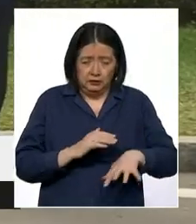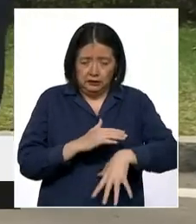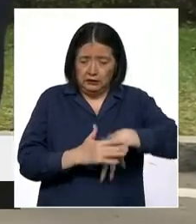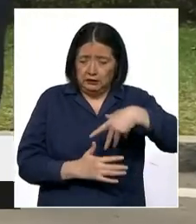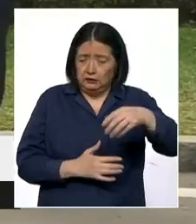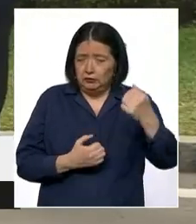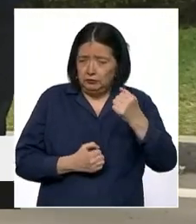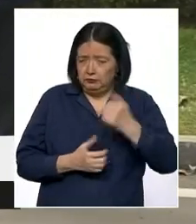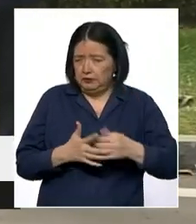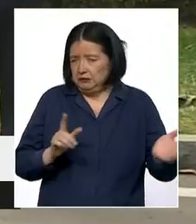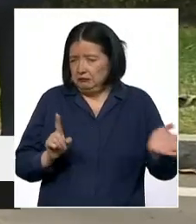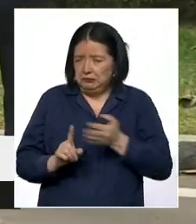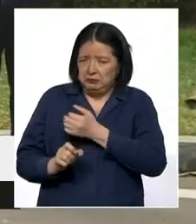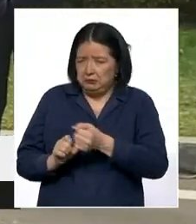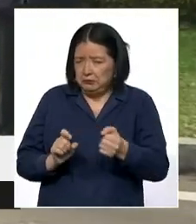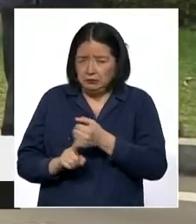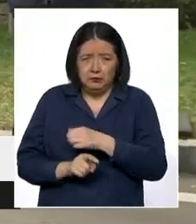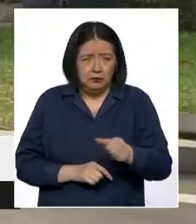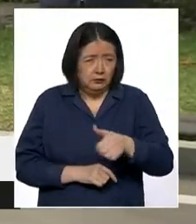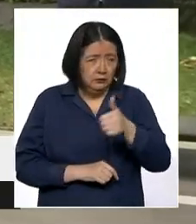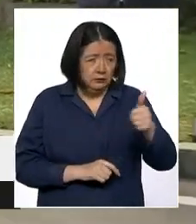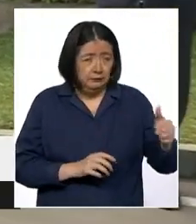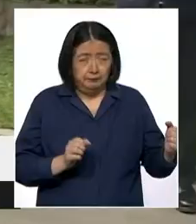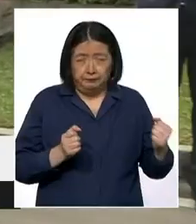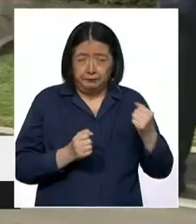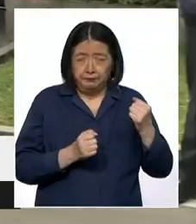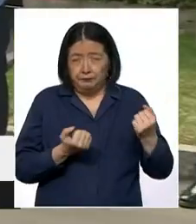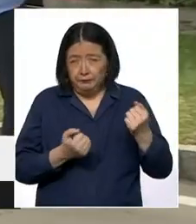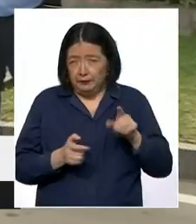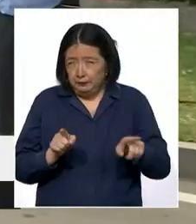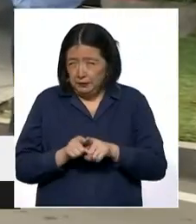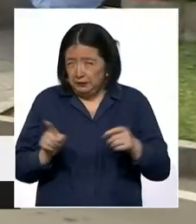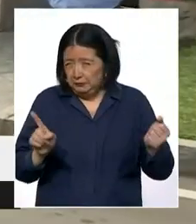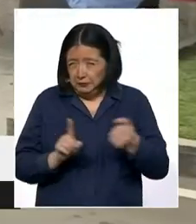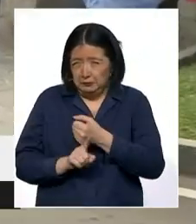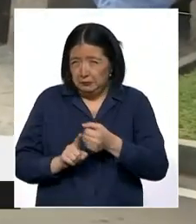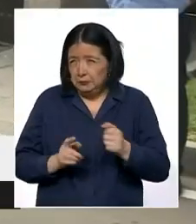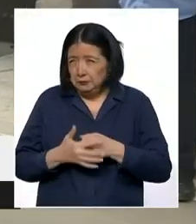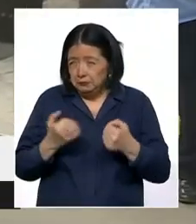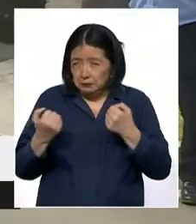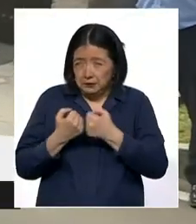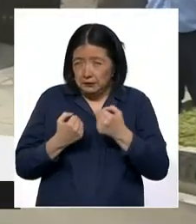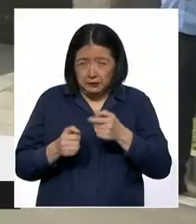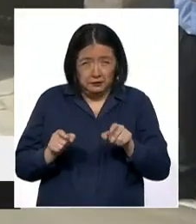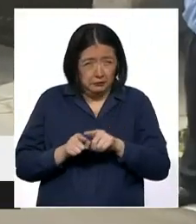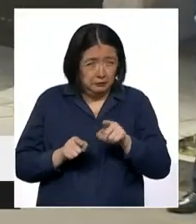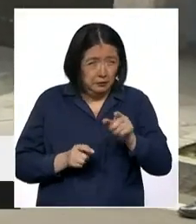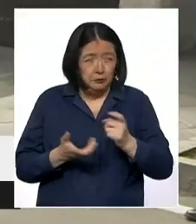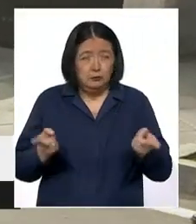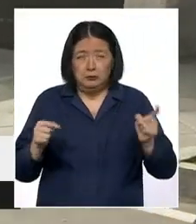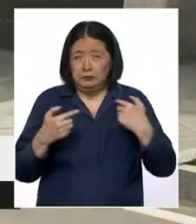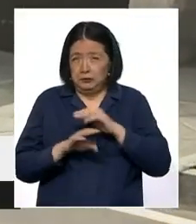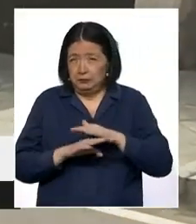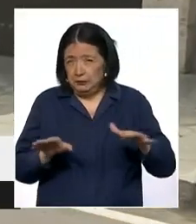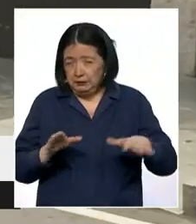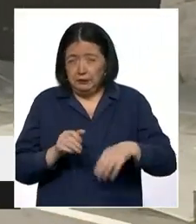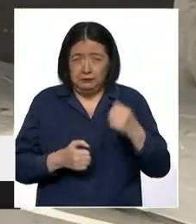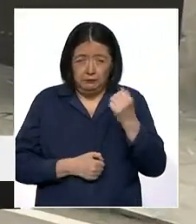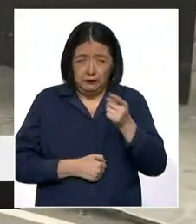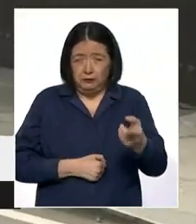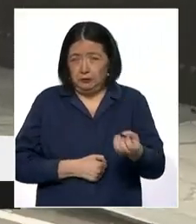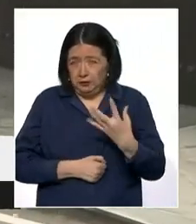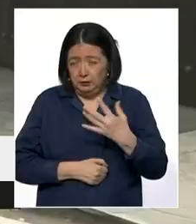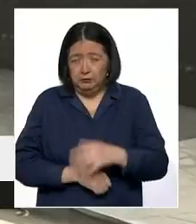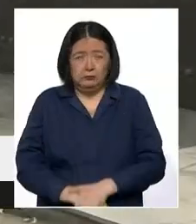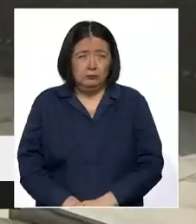la fiesta. Pero por otro lado, en estas otras fiestas también ha habido reportes de agresiones, de peleas, a la salida de estas fiestas que ha mencionado